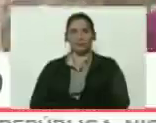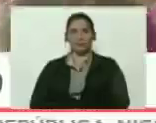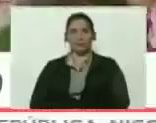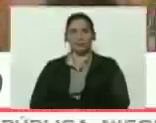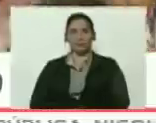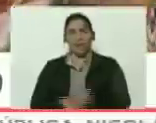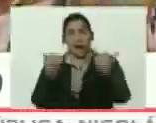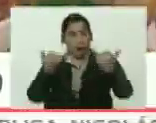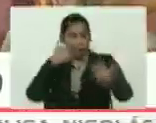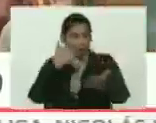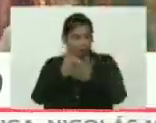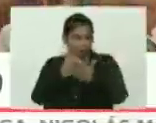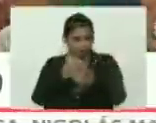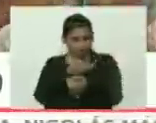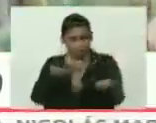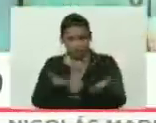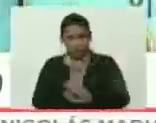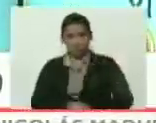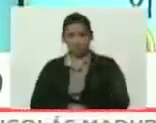Ahora, fíjense ustedes.